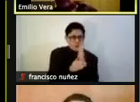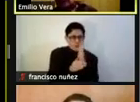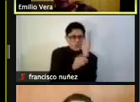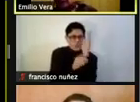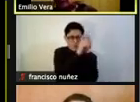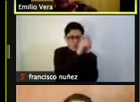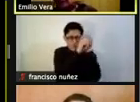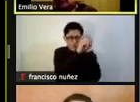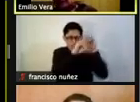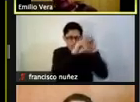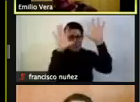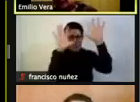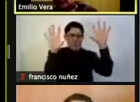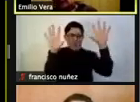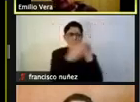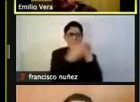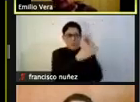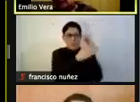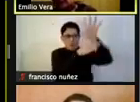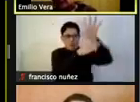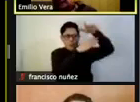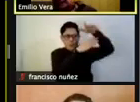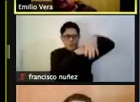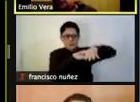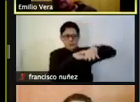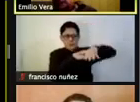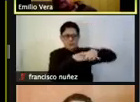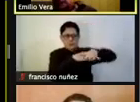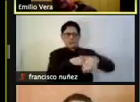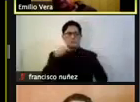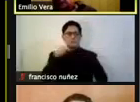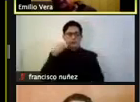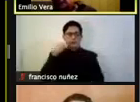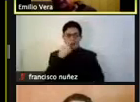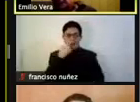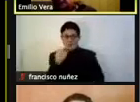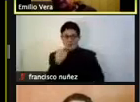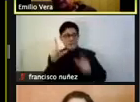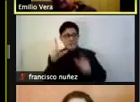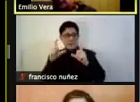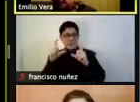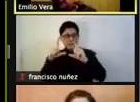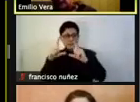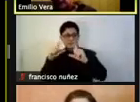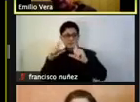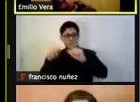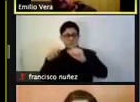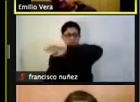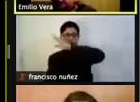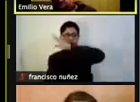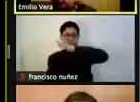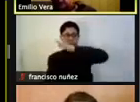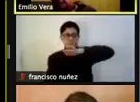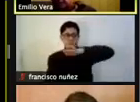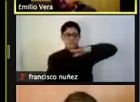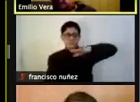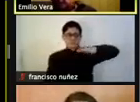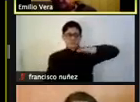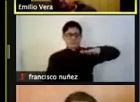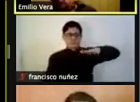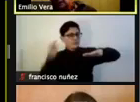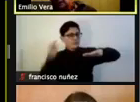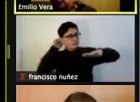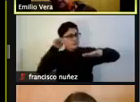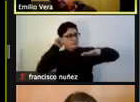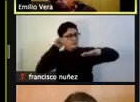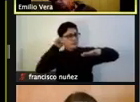base se hace una buena imagen de la base de la corteza oceánica, y esto es lo que se llama el mojo oceánico,